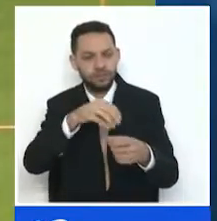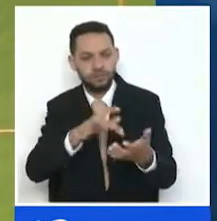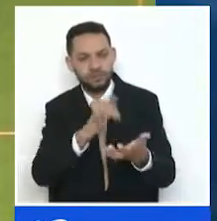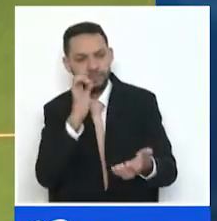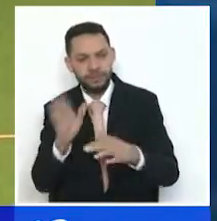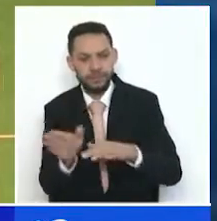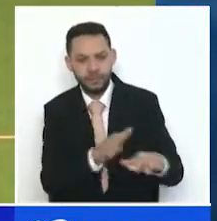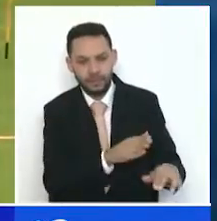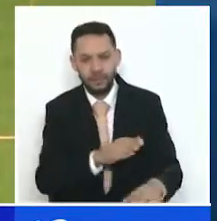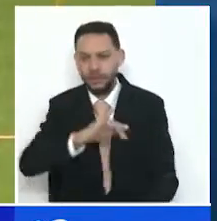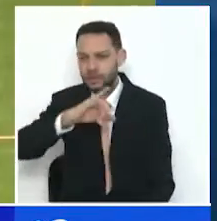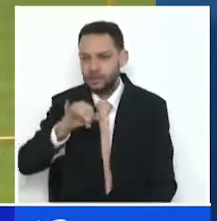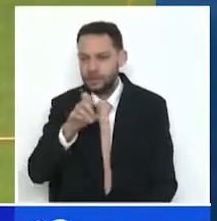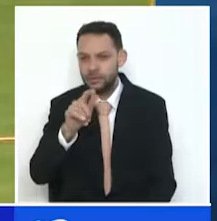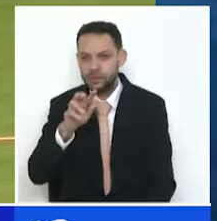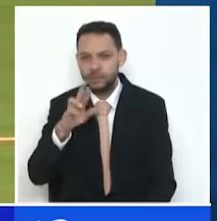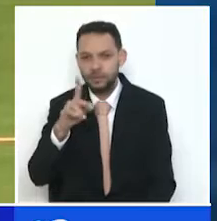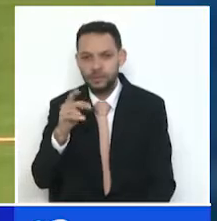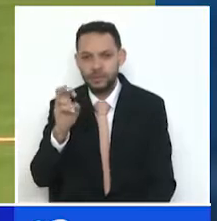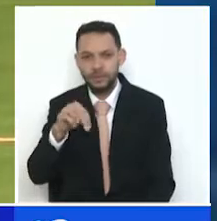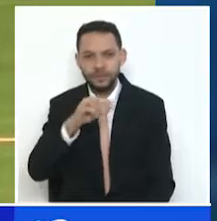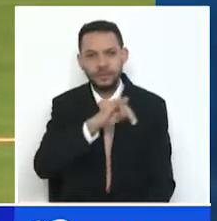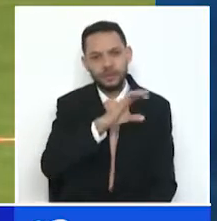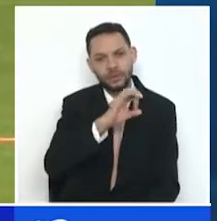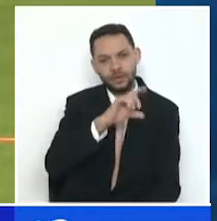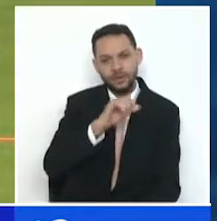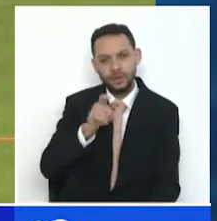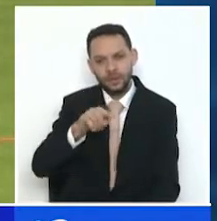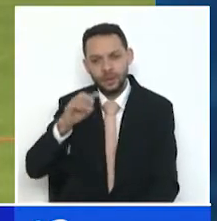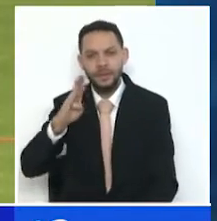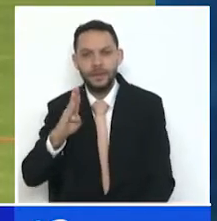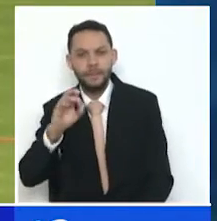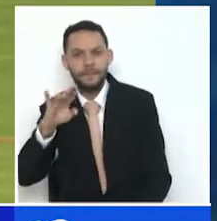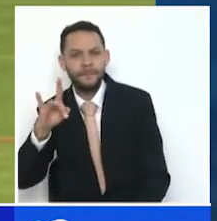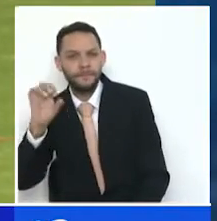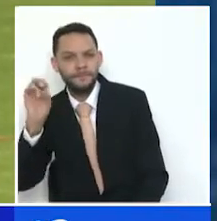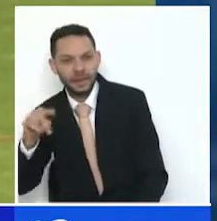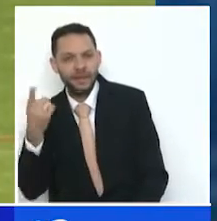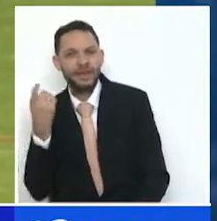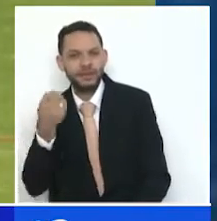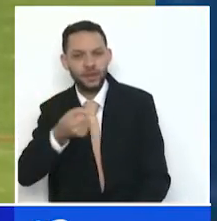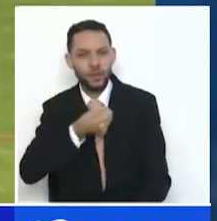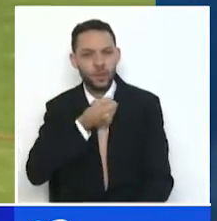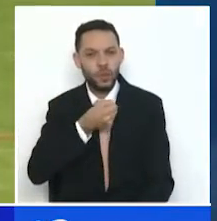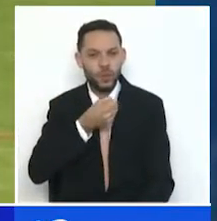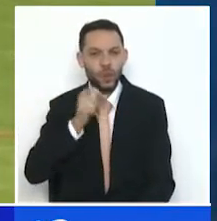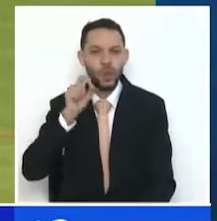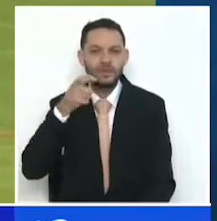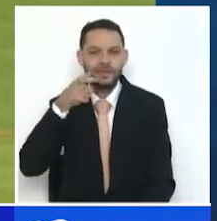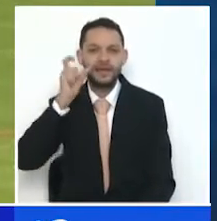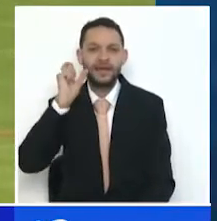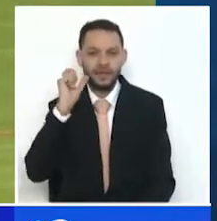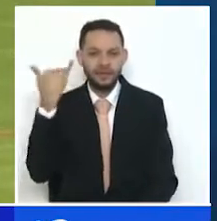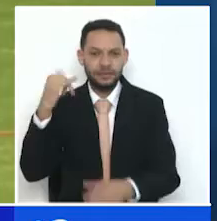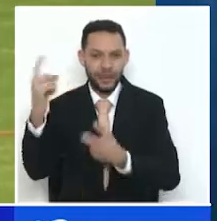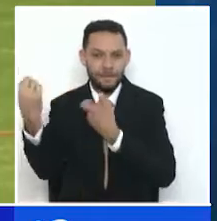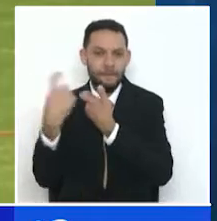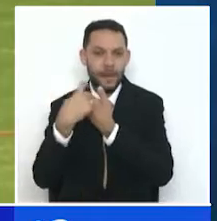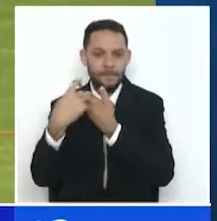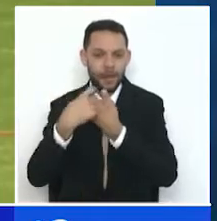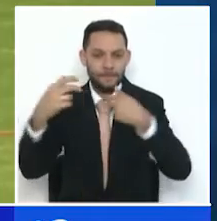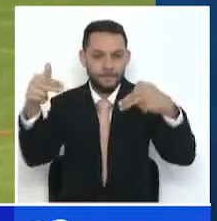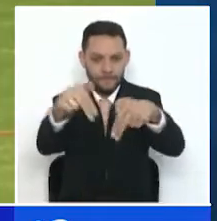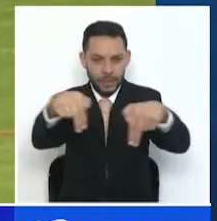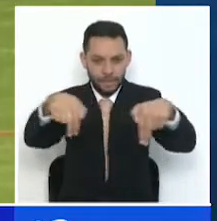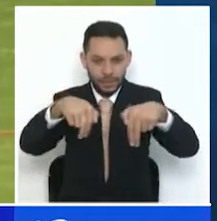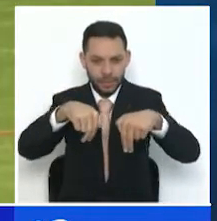Jefferson Cuero, Nicolás Giraldo y Brian Angulo fueron anunciados el día de ayer por el Once Caldas para conformar su nómina de cara al segundo